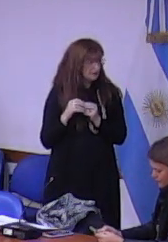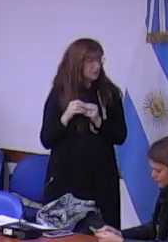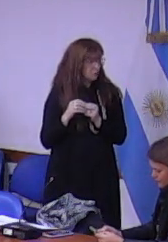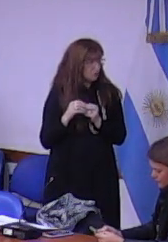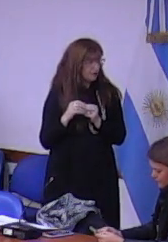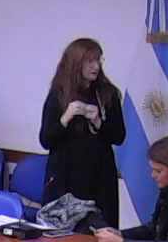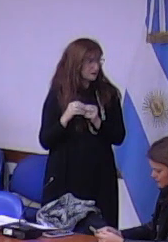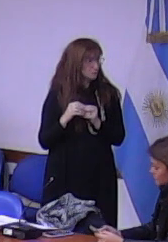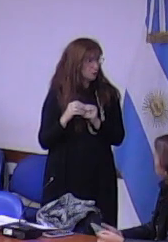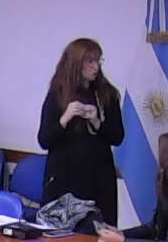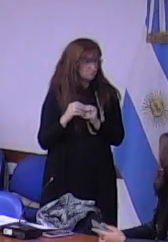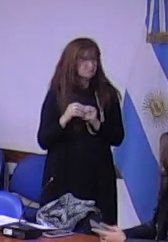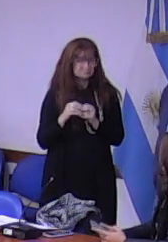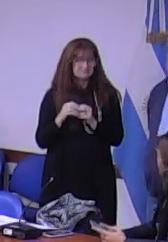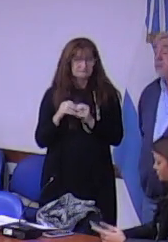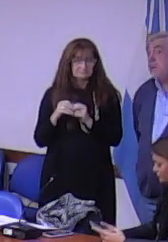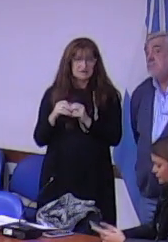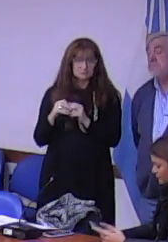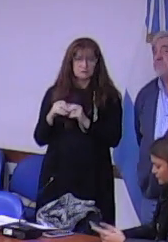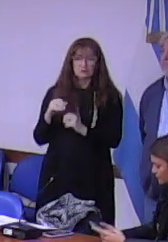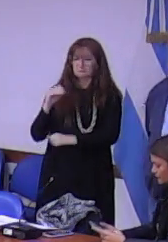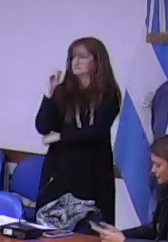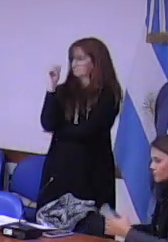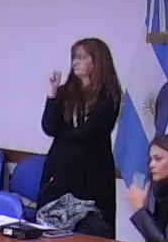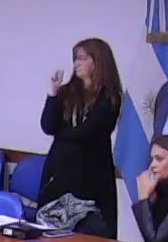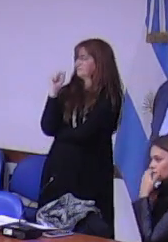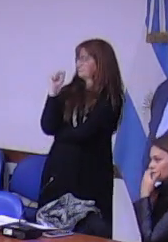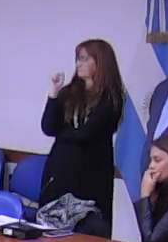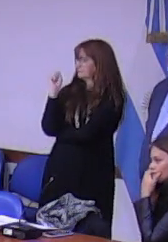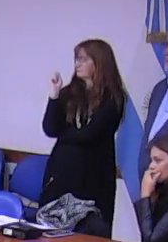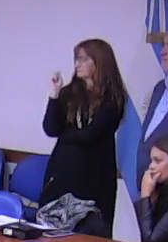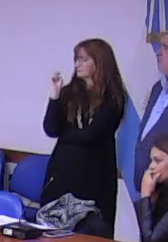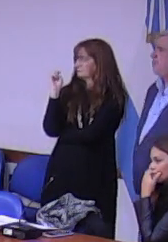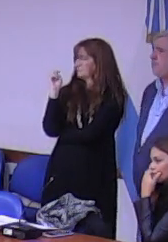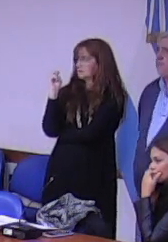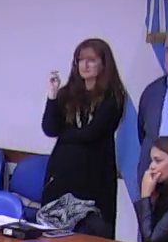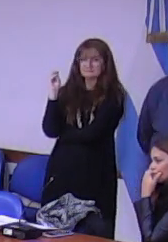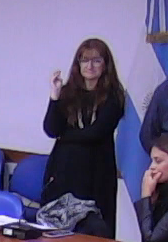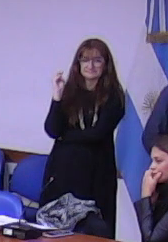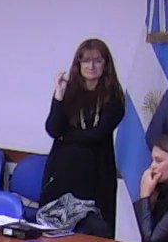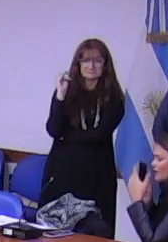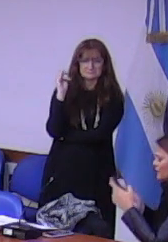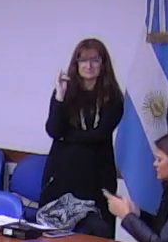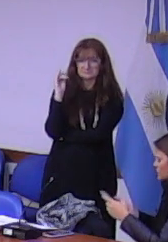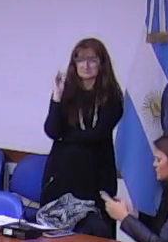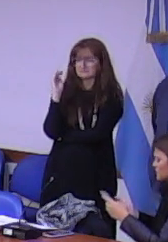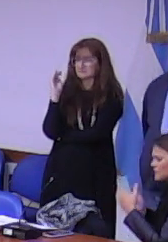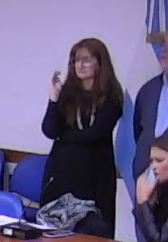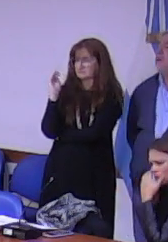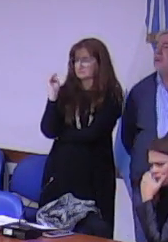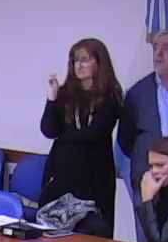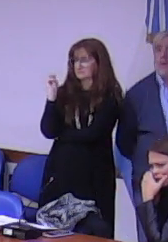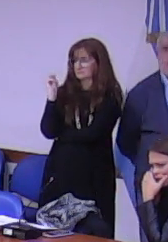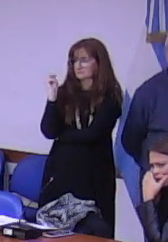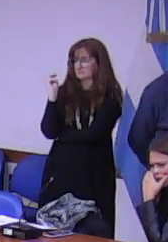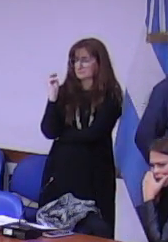foto artificial. Y bueno, ahí está. ¿Cómo lo chequeas? ¿Cómo lo sabes? Bueno, y además hoy se puede compaginar